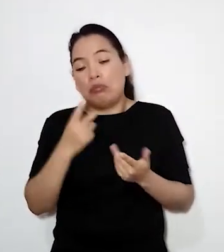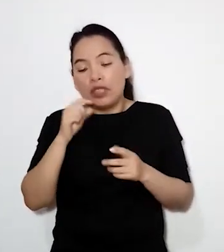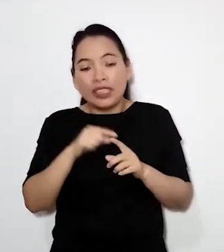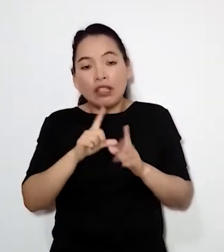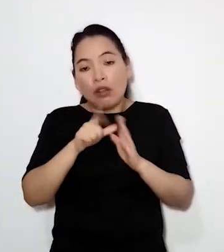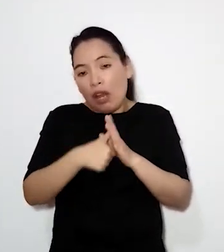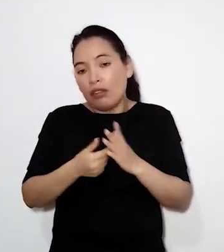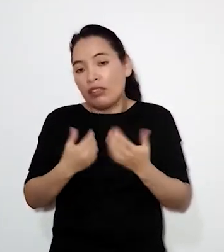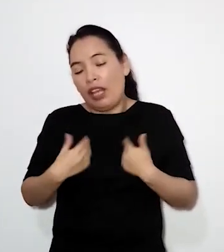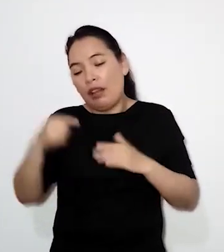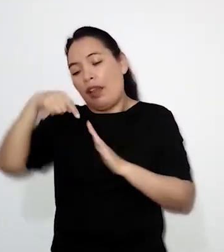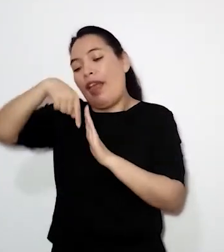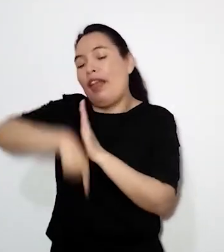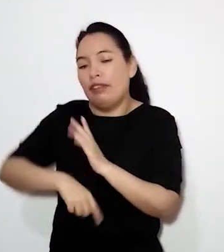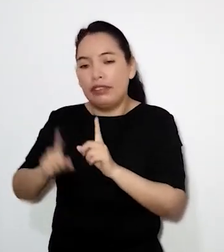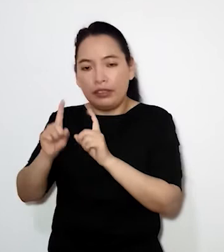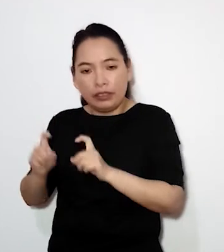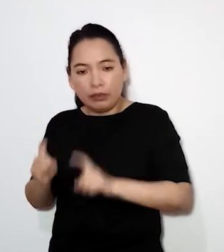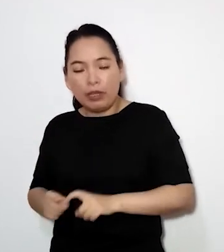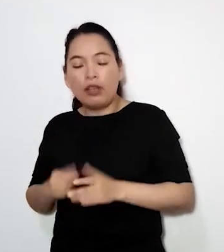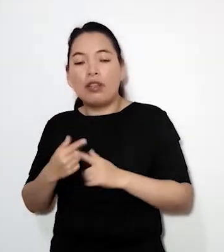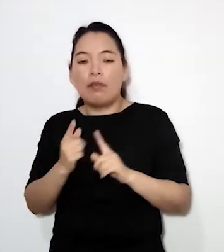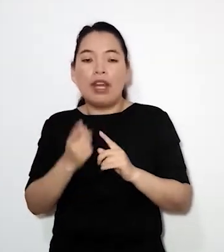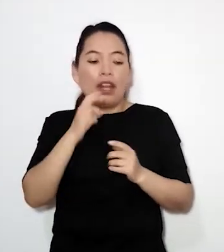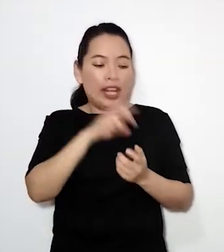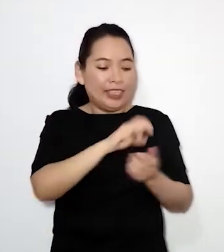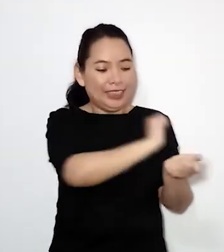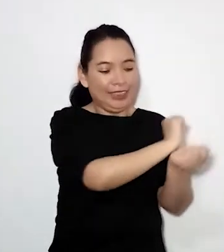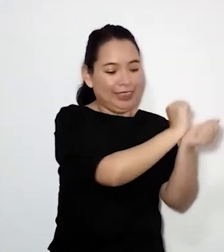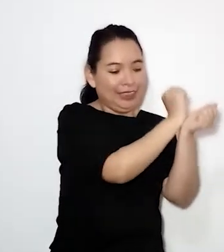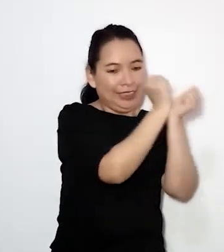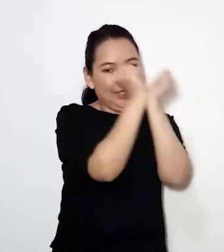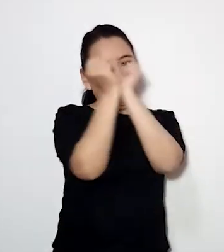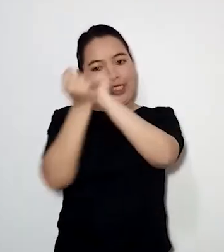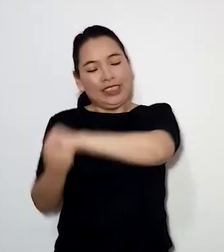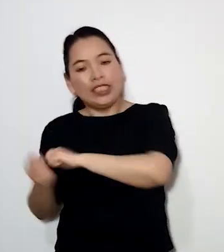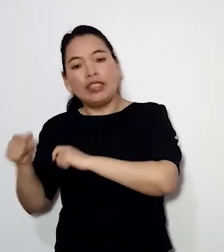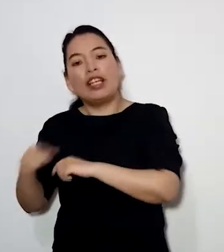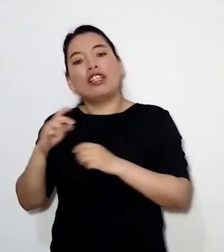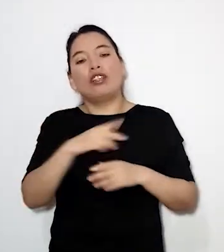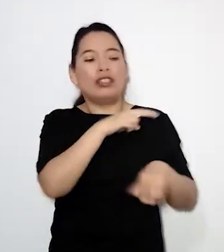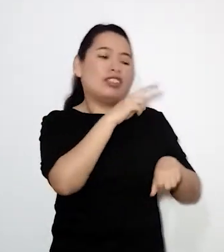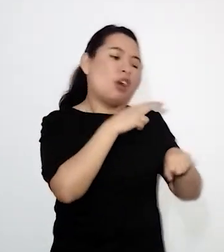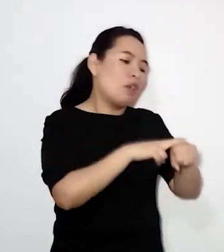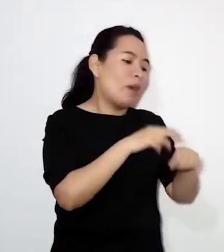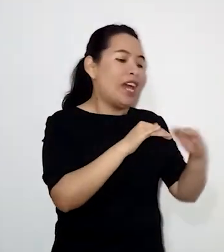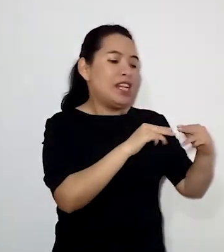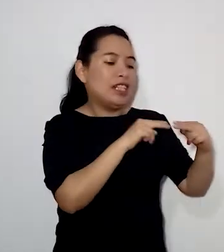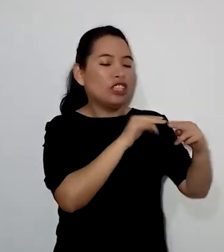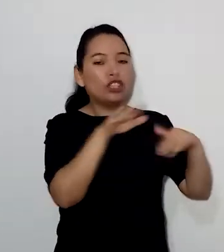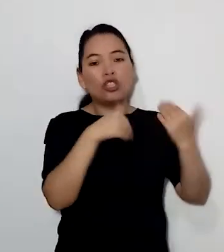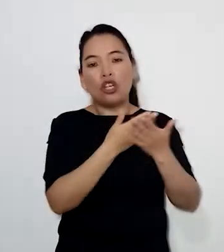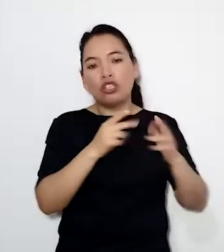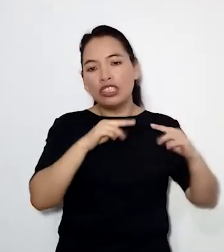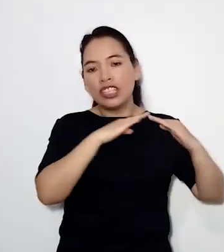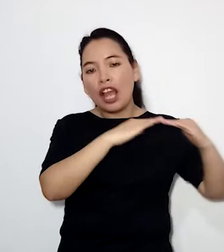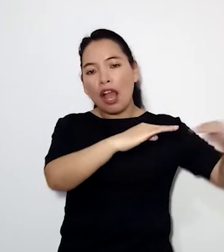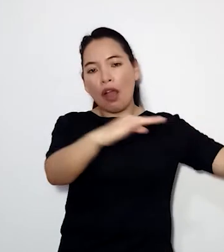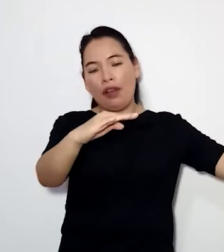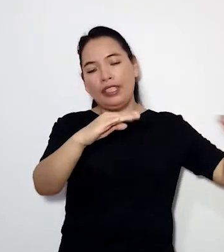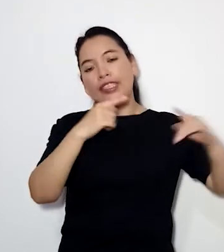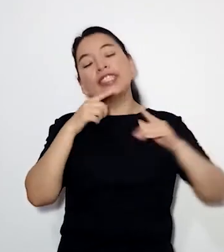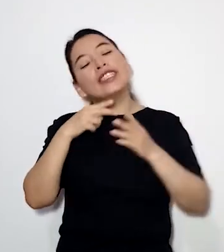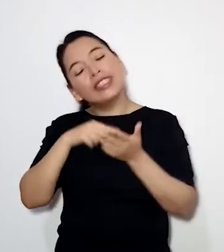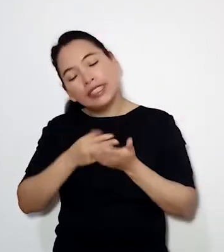trata de deconstruir esa escuela homogeneizante que hoy hemos naturalizado tanto y que si bien sirvió para incluir a muchas personas, también